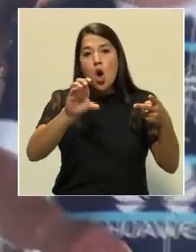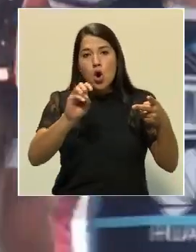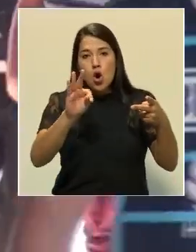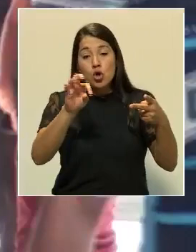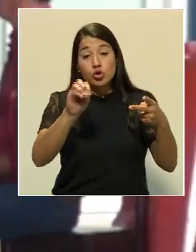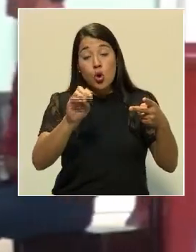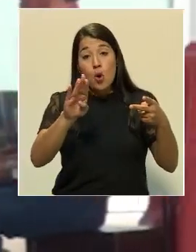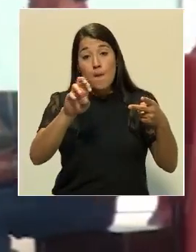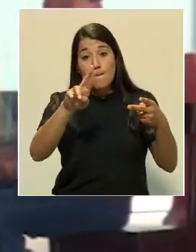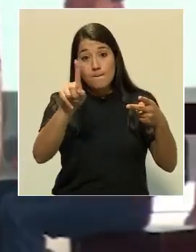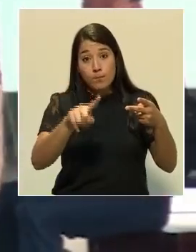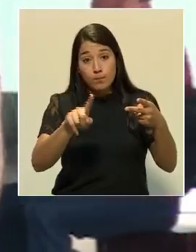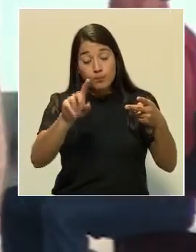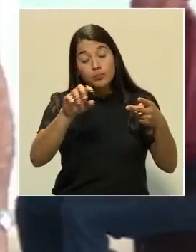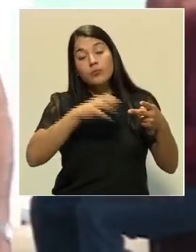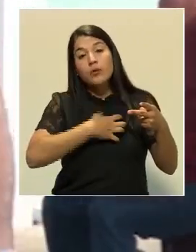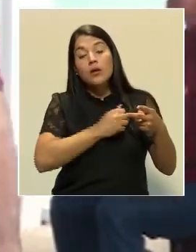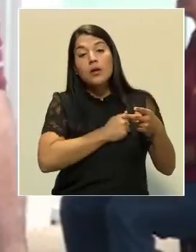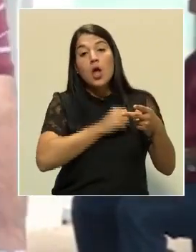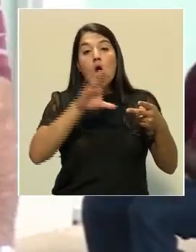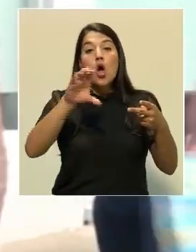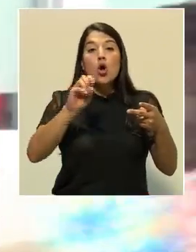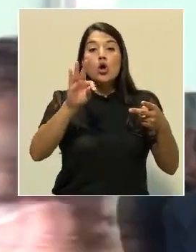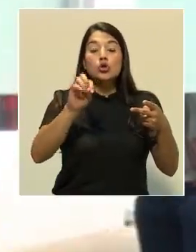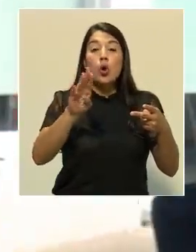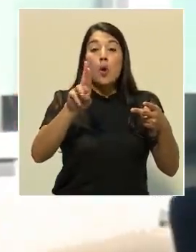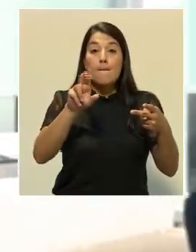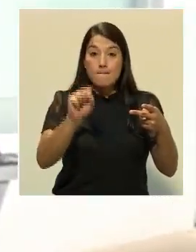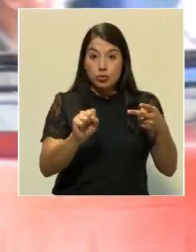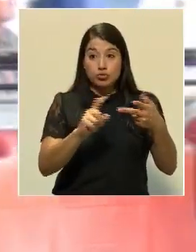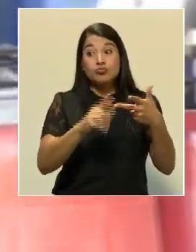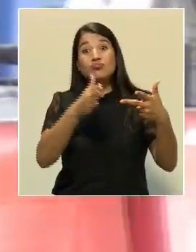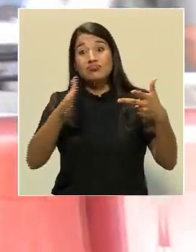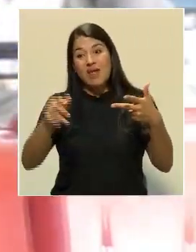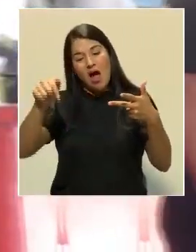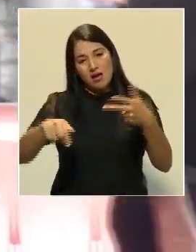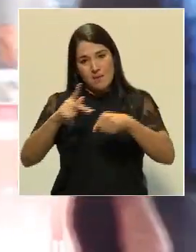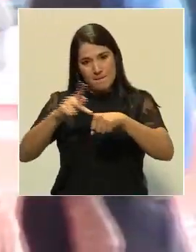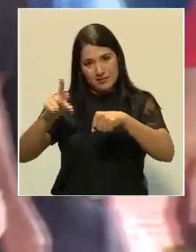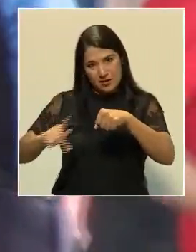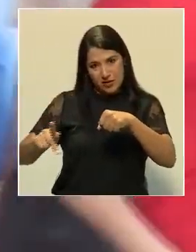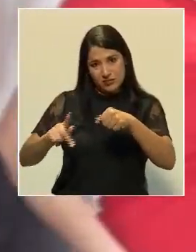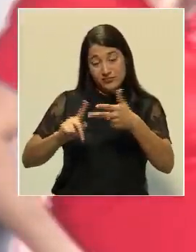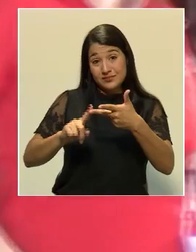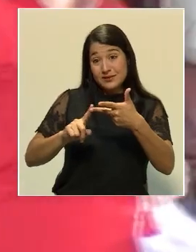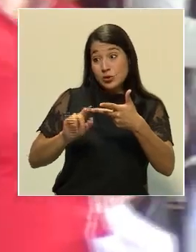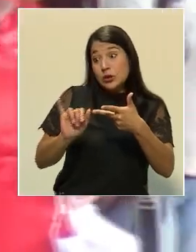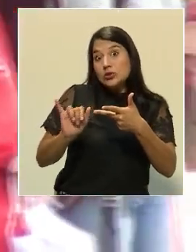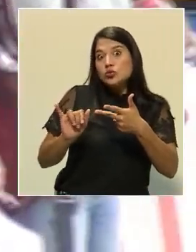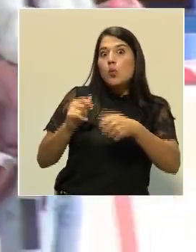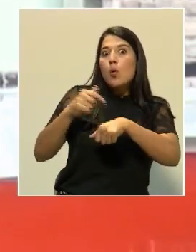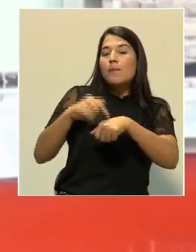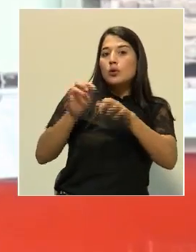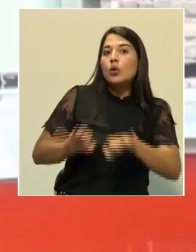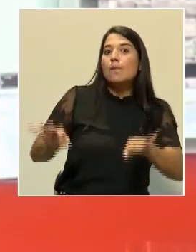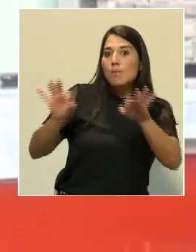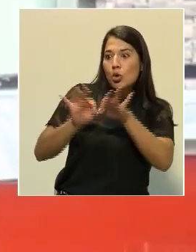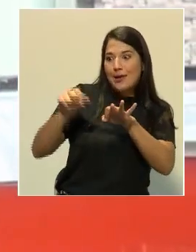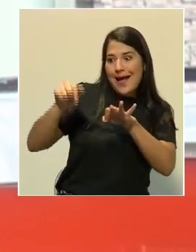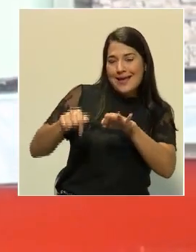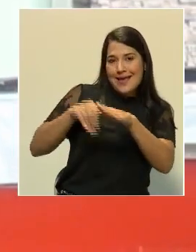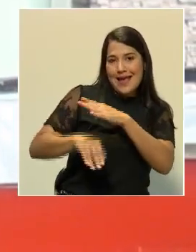de Pérez Celedón, en donde es una de las etapas importantes que tenemos que vivir como cantón y en donde sabemos